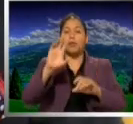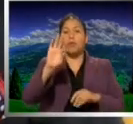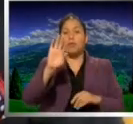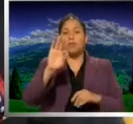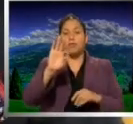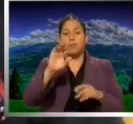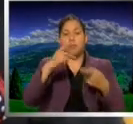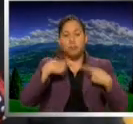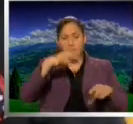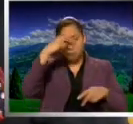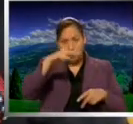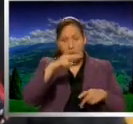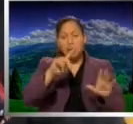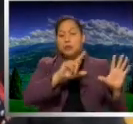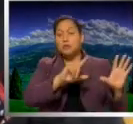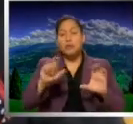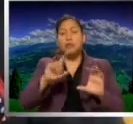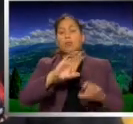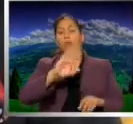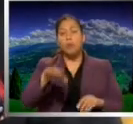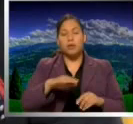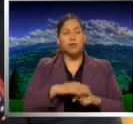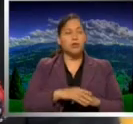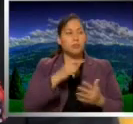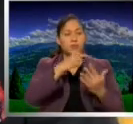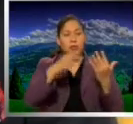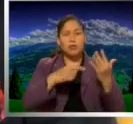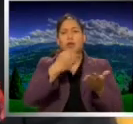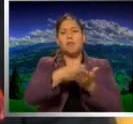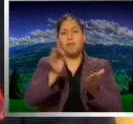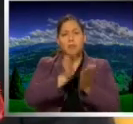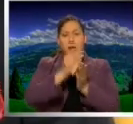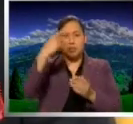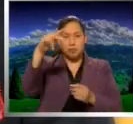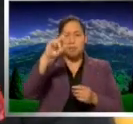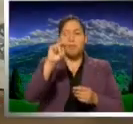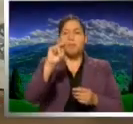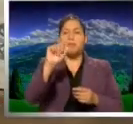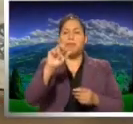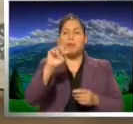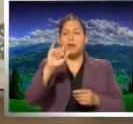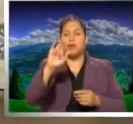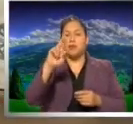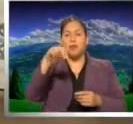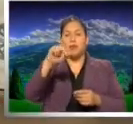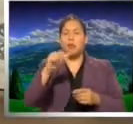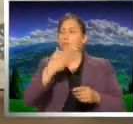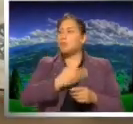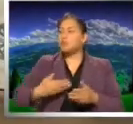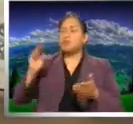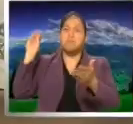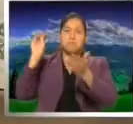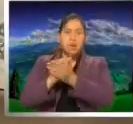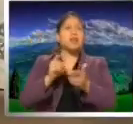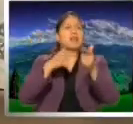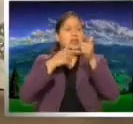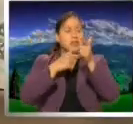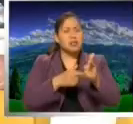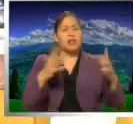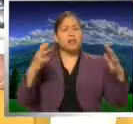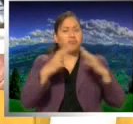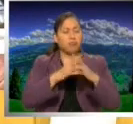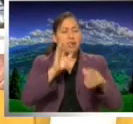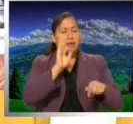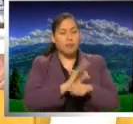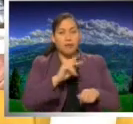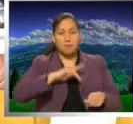mexicanos rehenes, 700 muertos, y ellos, deciré, son los héroes de Padierna que no le hicieron caso a su presidente, que decidieron seguir luchando para